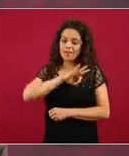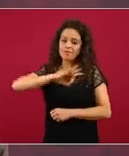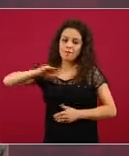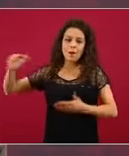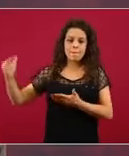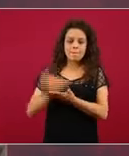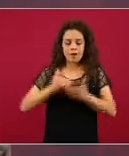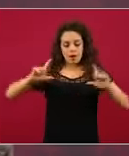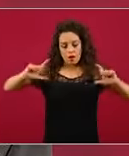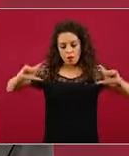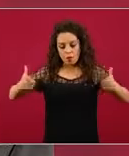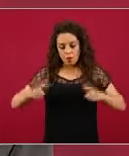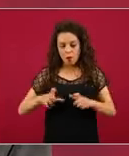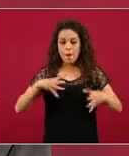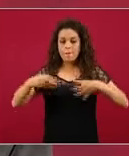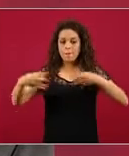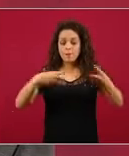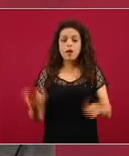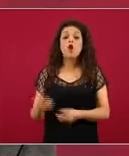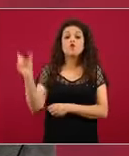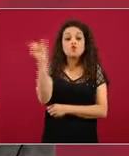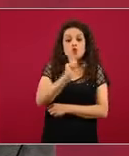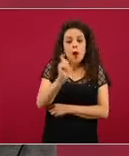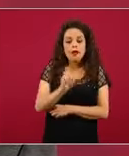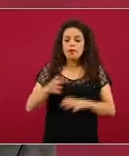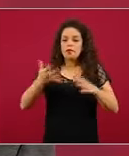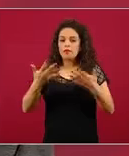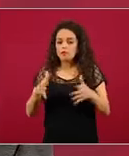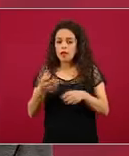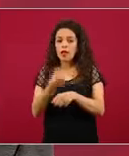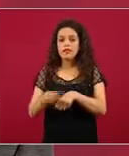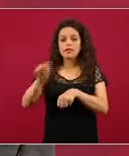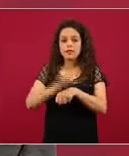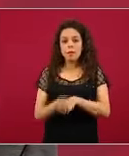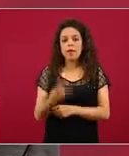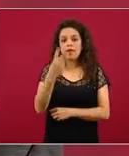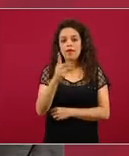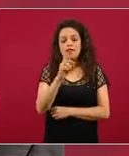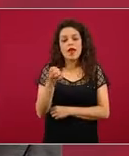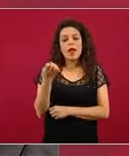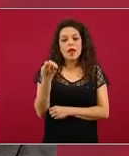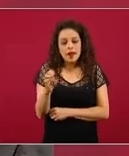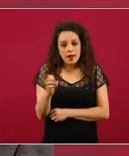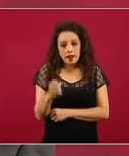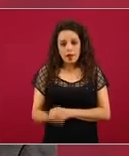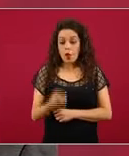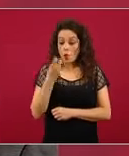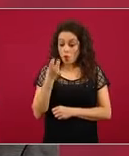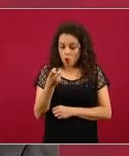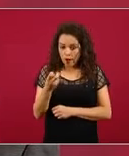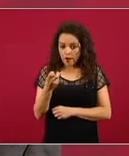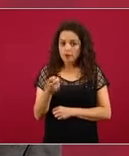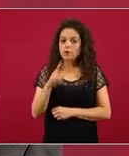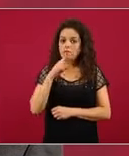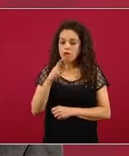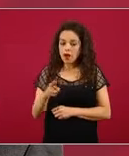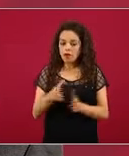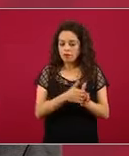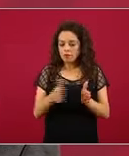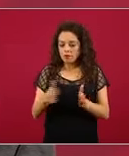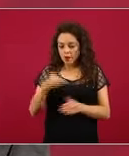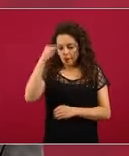contagios. ¿Cuándo? Aproximadamente en la semana del 3 de enero. Y por eso, dando un margen de seguridad, la